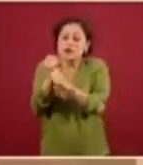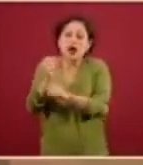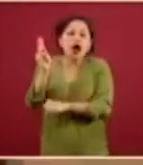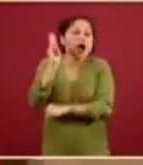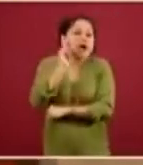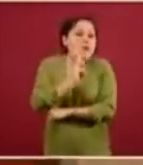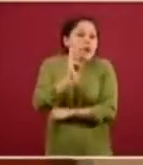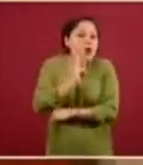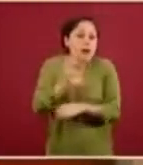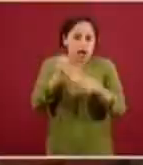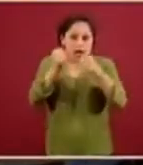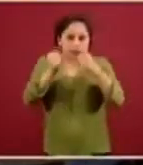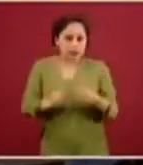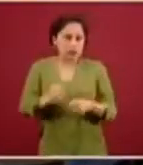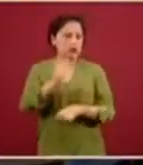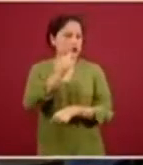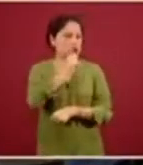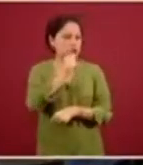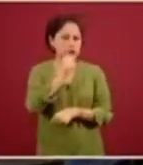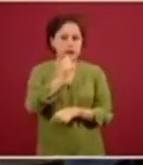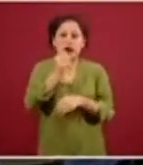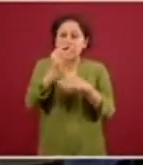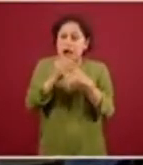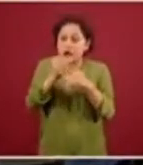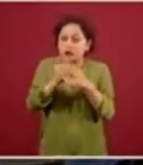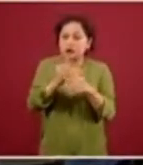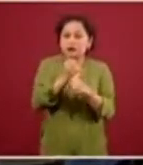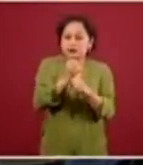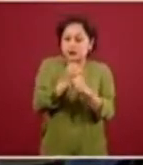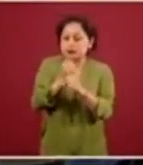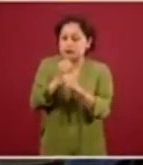para COVID-19. La siguiente, por favor.